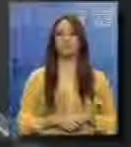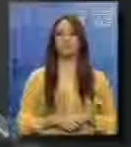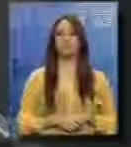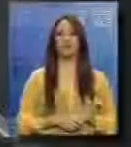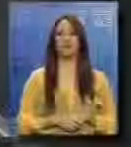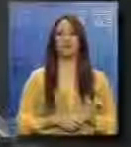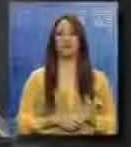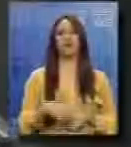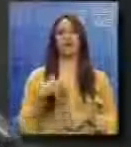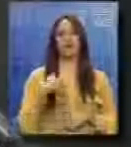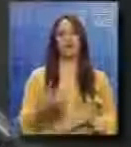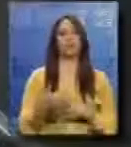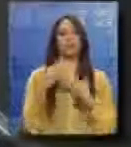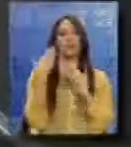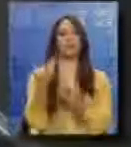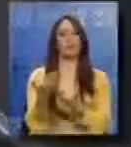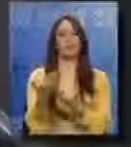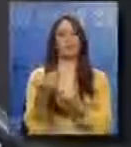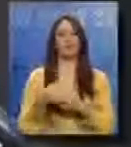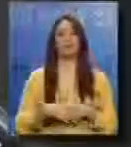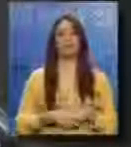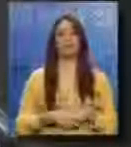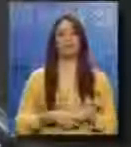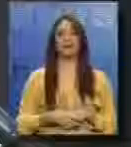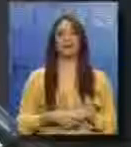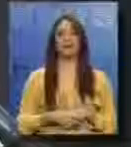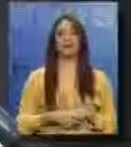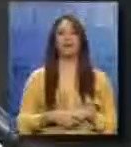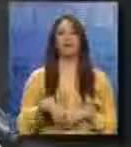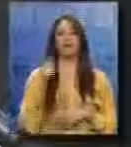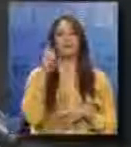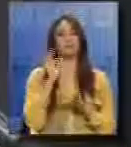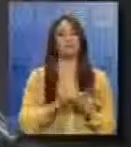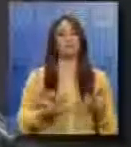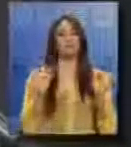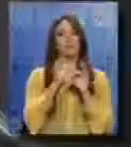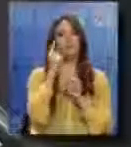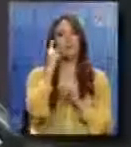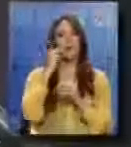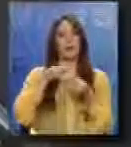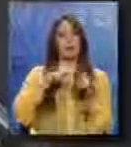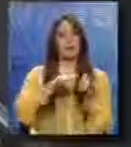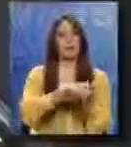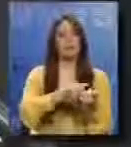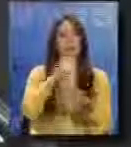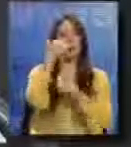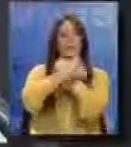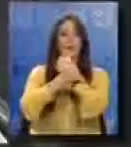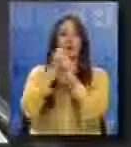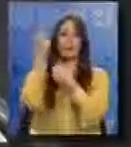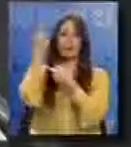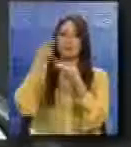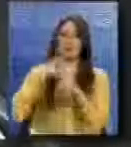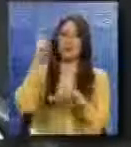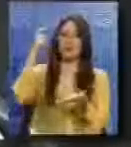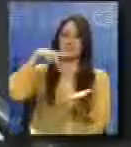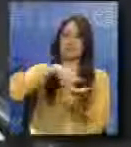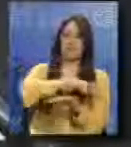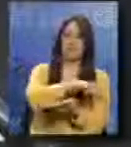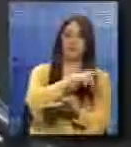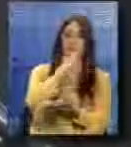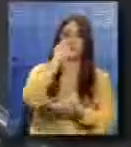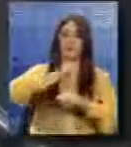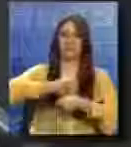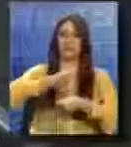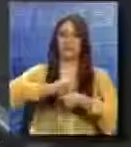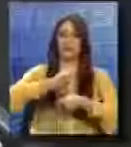Mediante la promoción permanente de un ambiente propicio para la inversión nacional y extranjera en la creación del